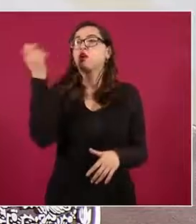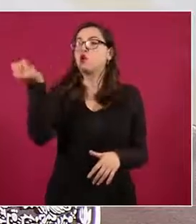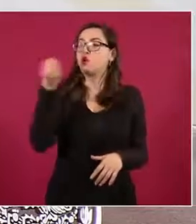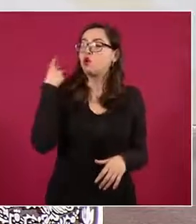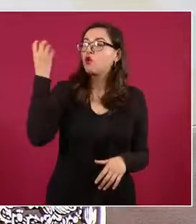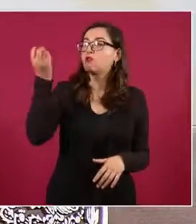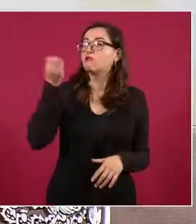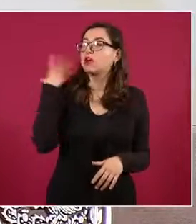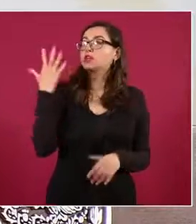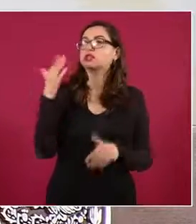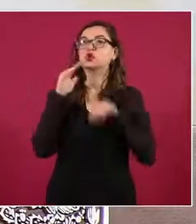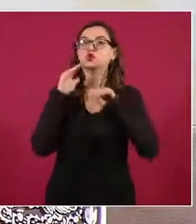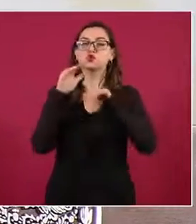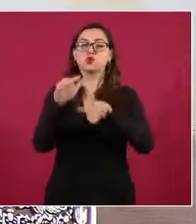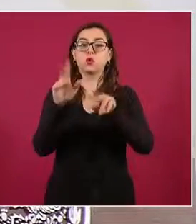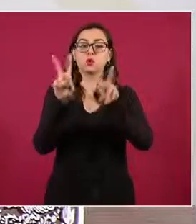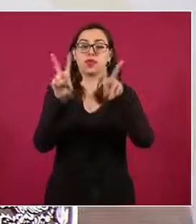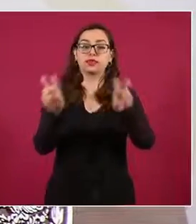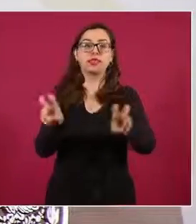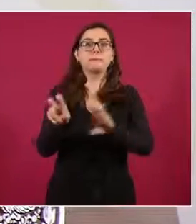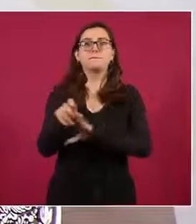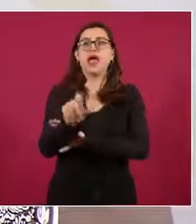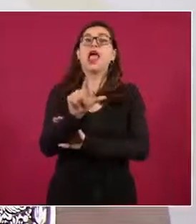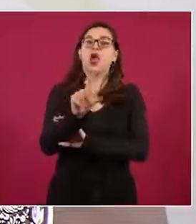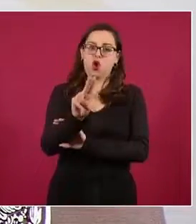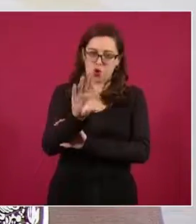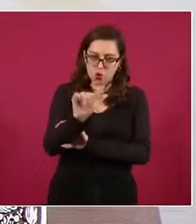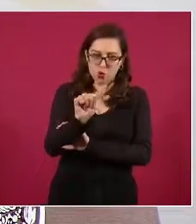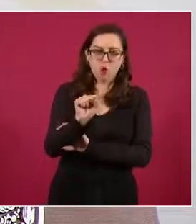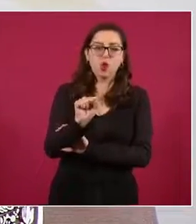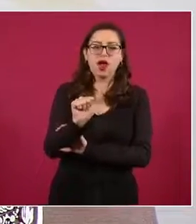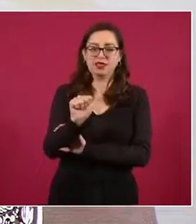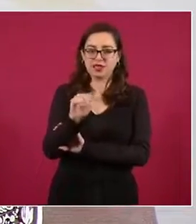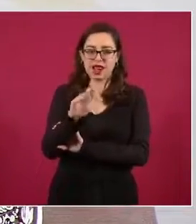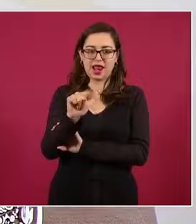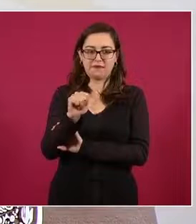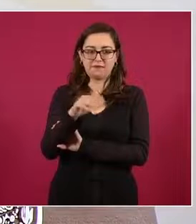vamos a ver, pues, de Lucas Alamán.